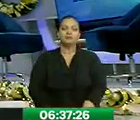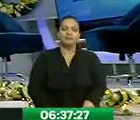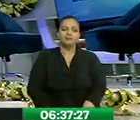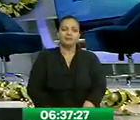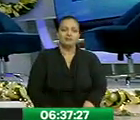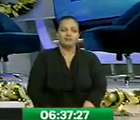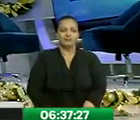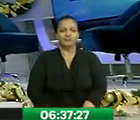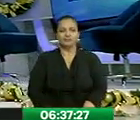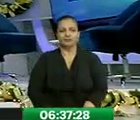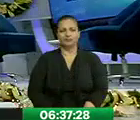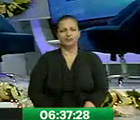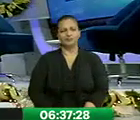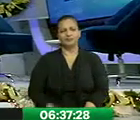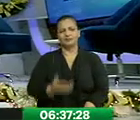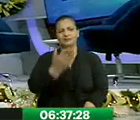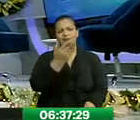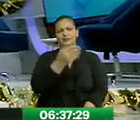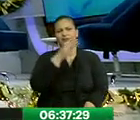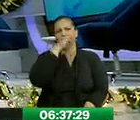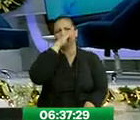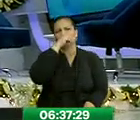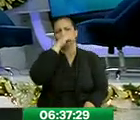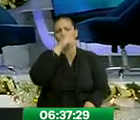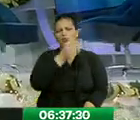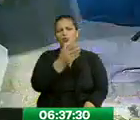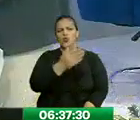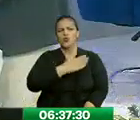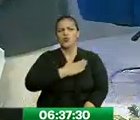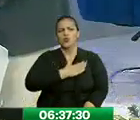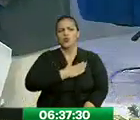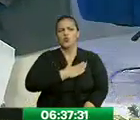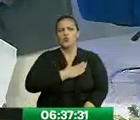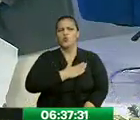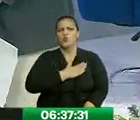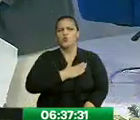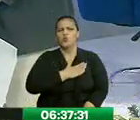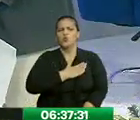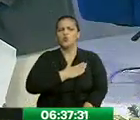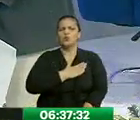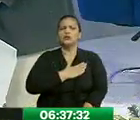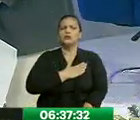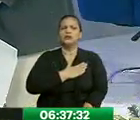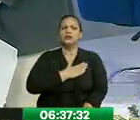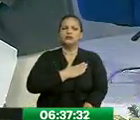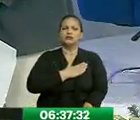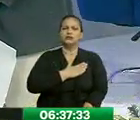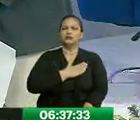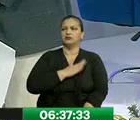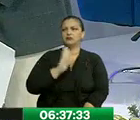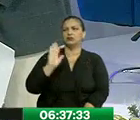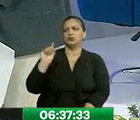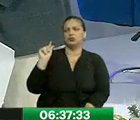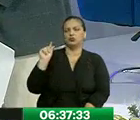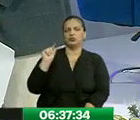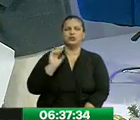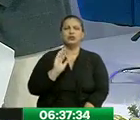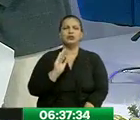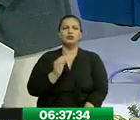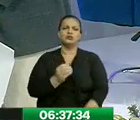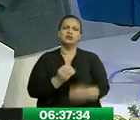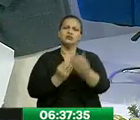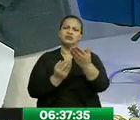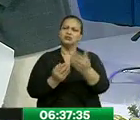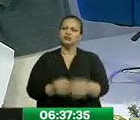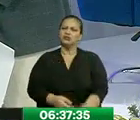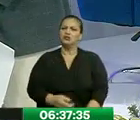Terrible, ¿no? Otro agente del ATM, imagínate, atacado con un cuchillo. Fuera ahí un momentito, Huawei, discúlpeme. ¿Qué le han